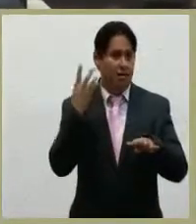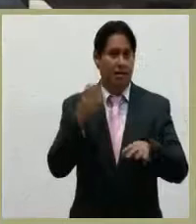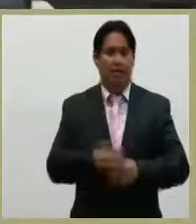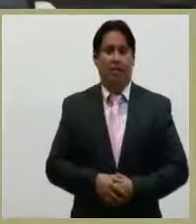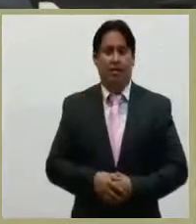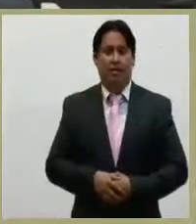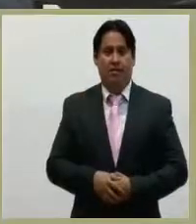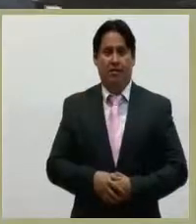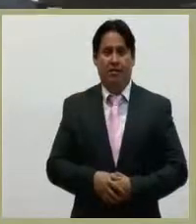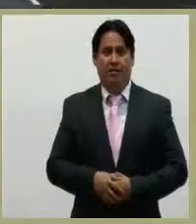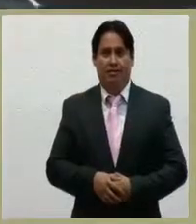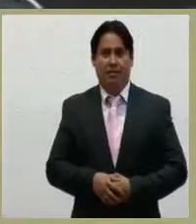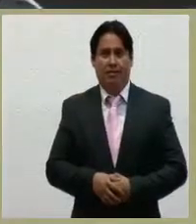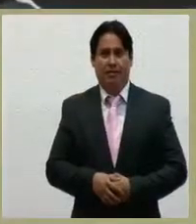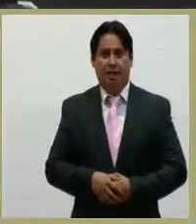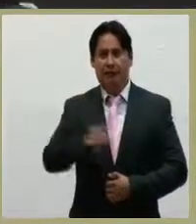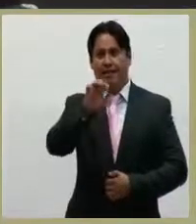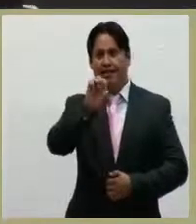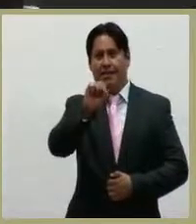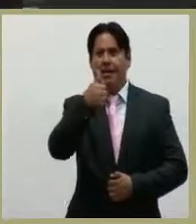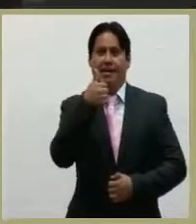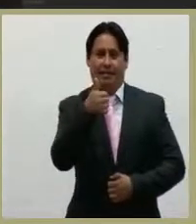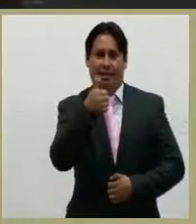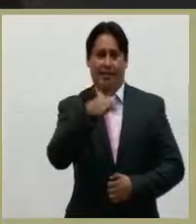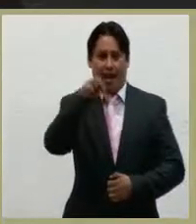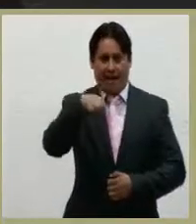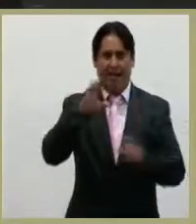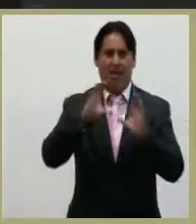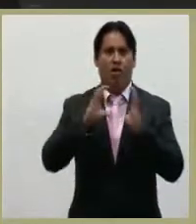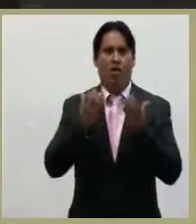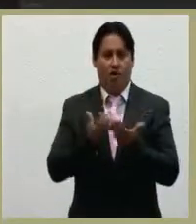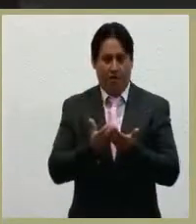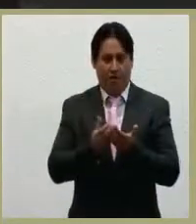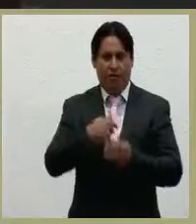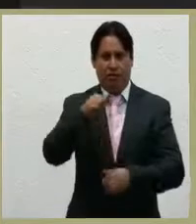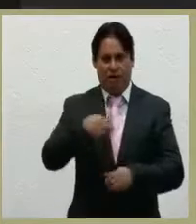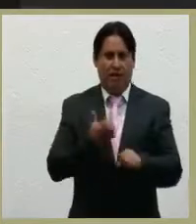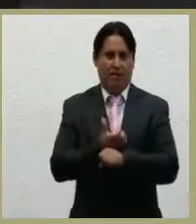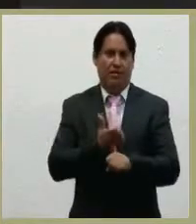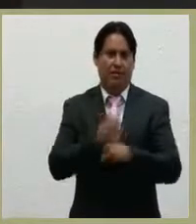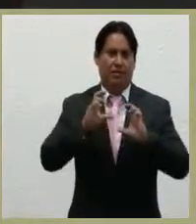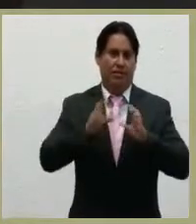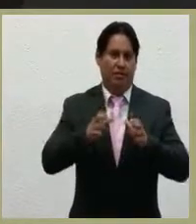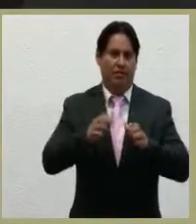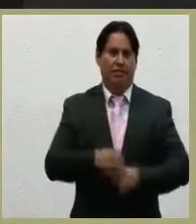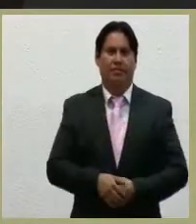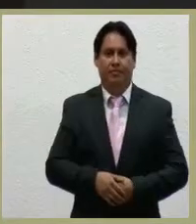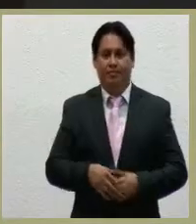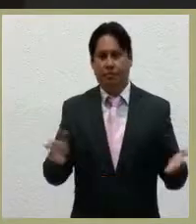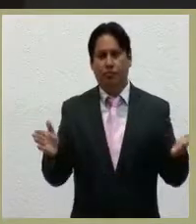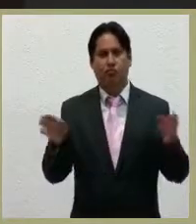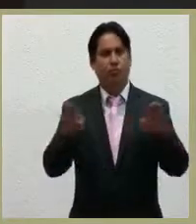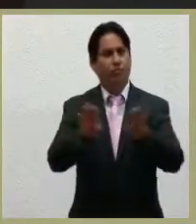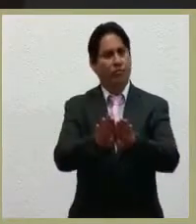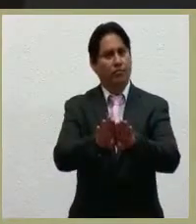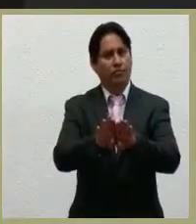la 66ª legislatura del Congreso del Estado de Chiapas clausura